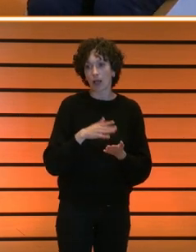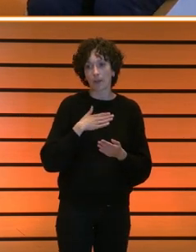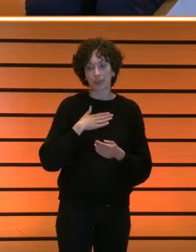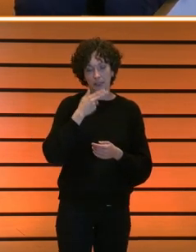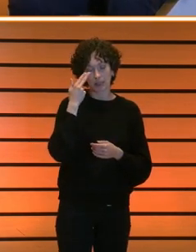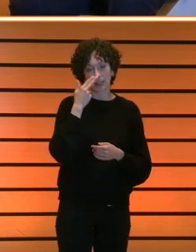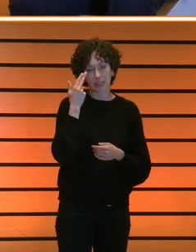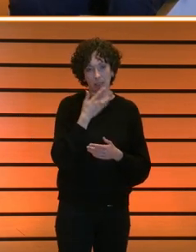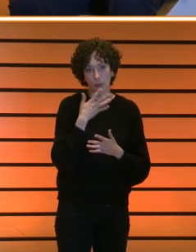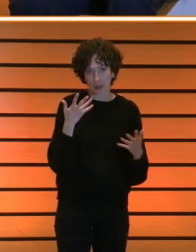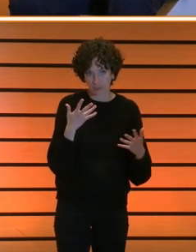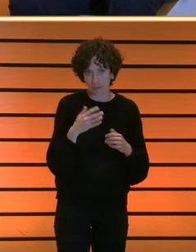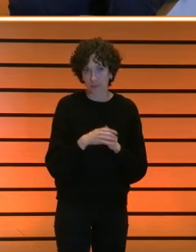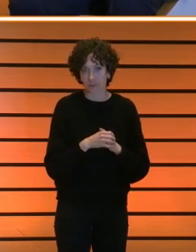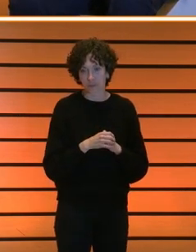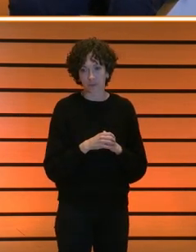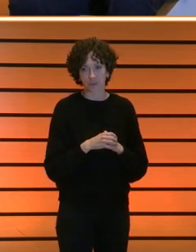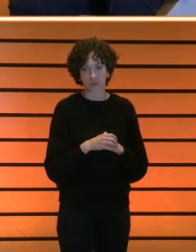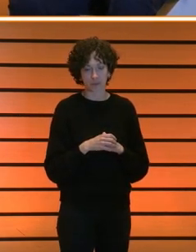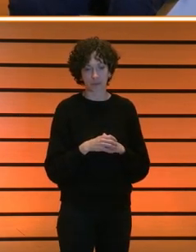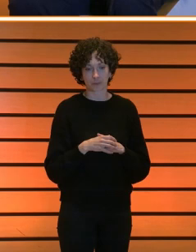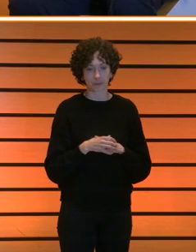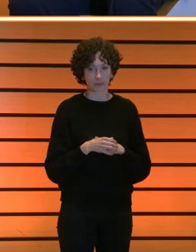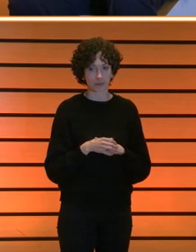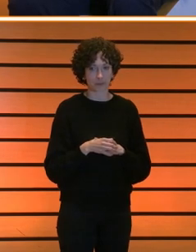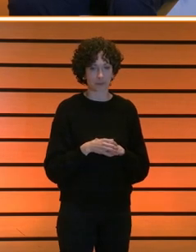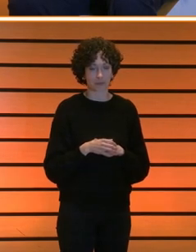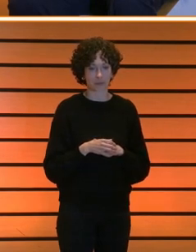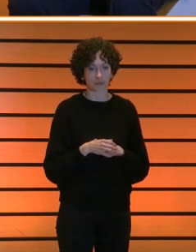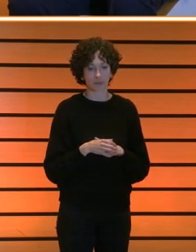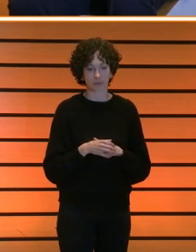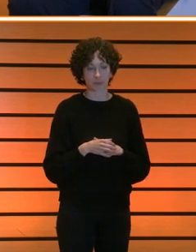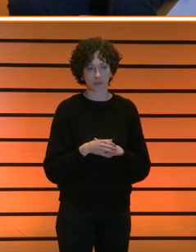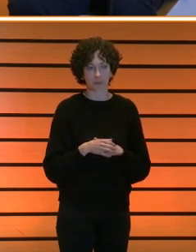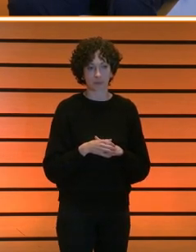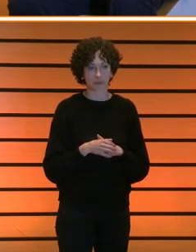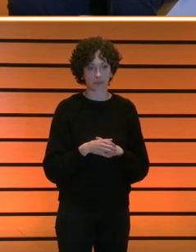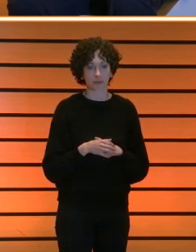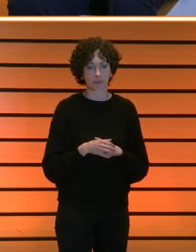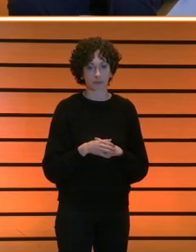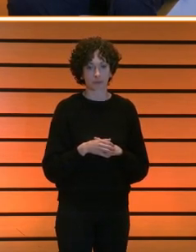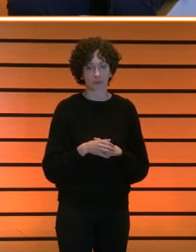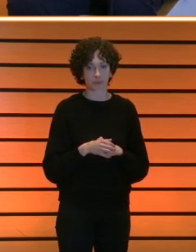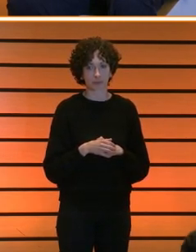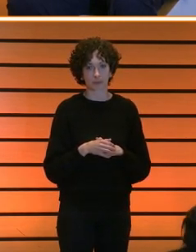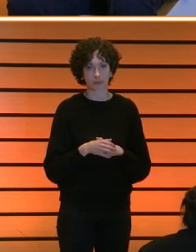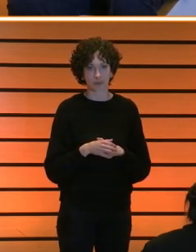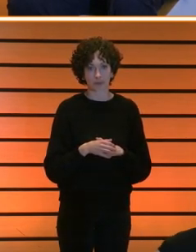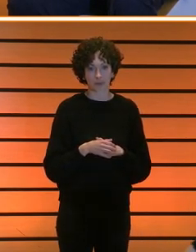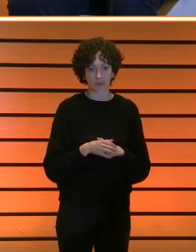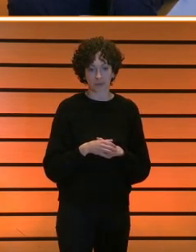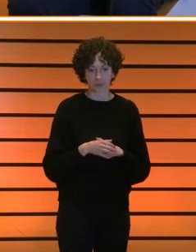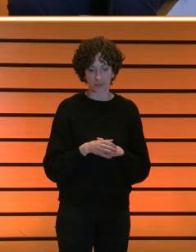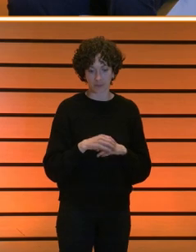interesaría saber cuál es un poco el análisis de la